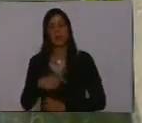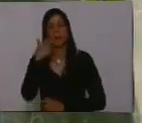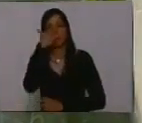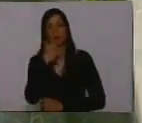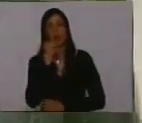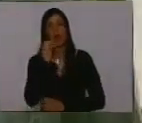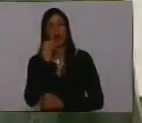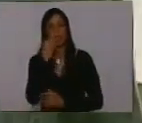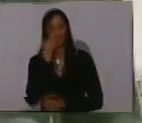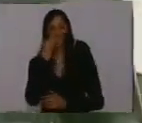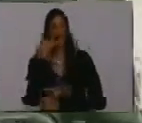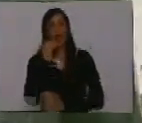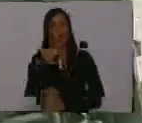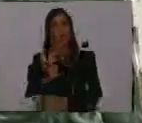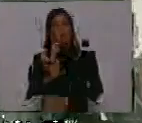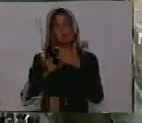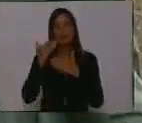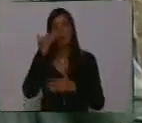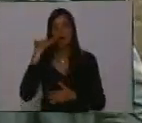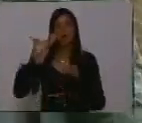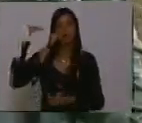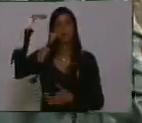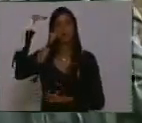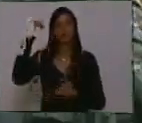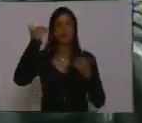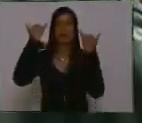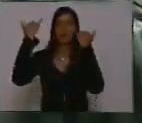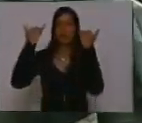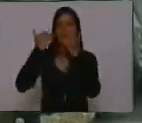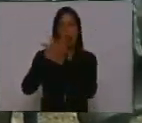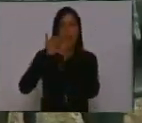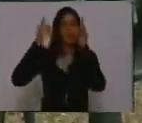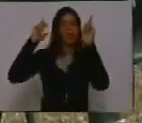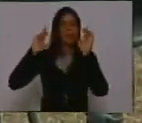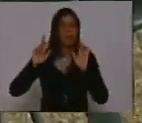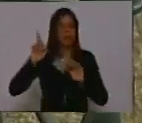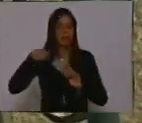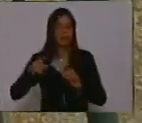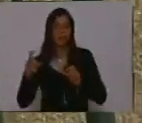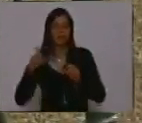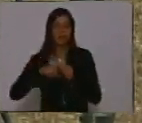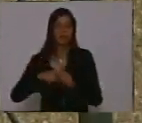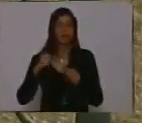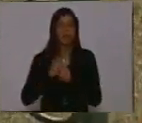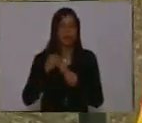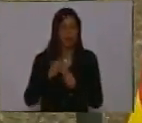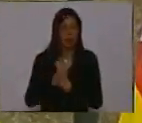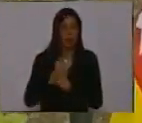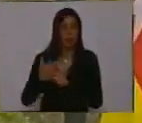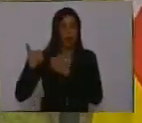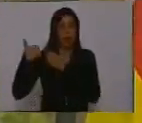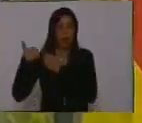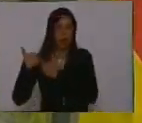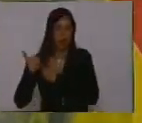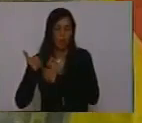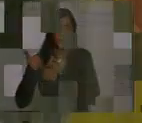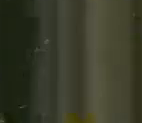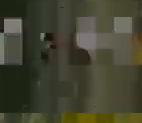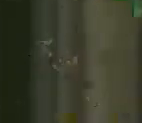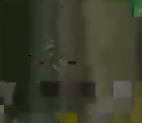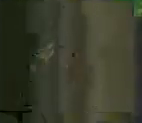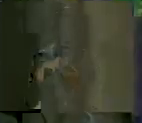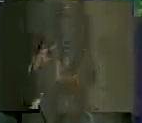autonomía adulta, su libre creación, su incorporación a la producción económica y la responsabilidad hacia las